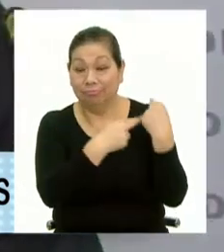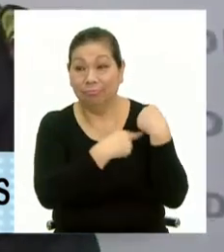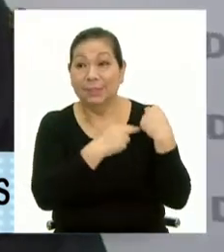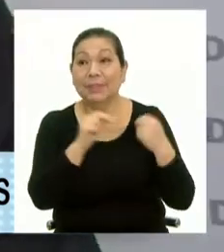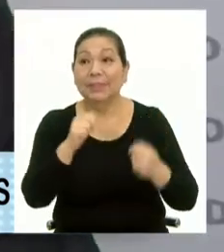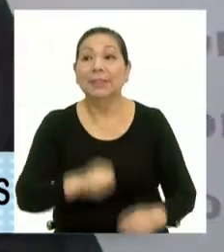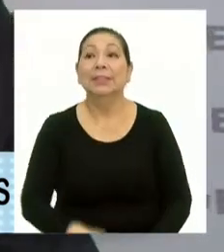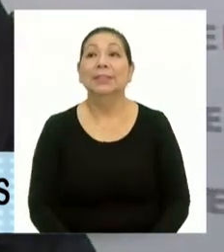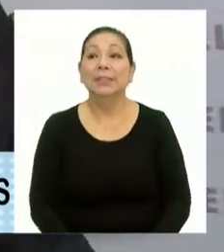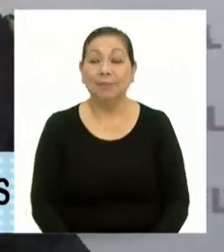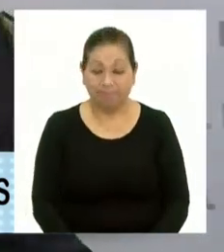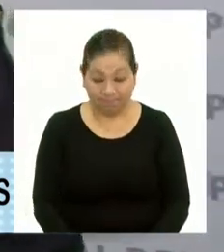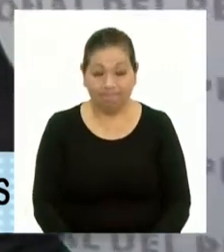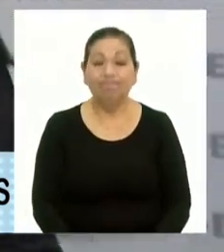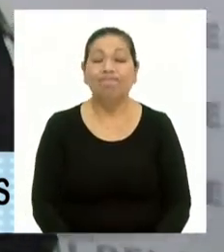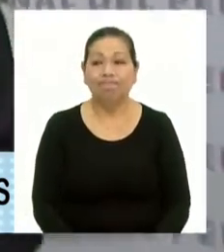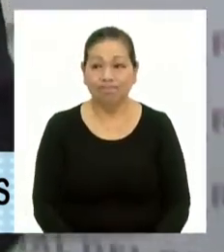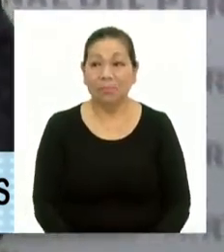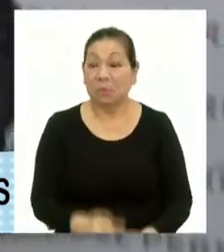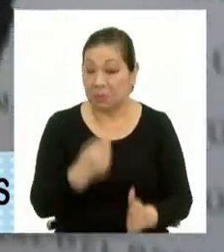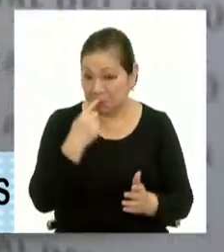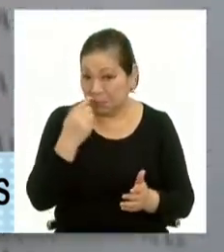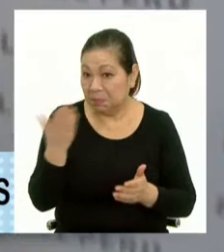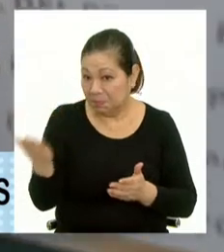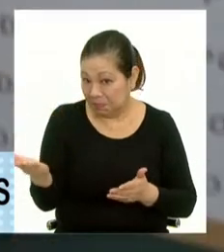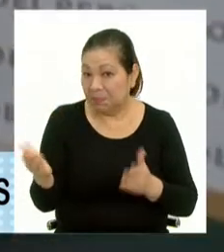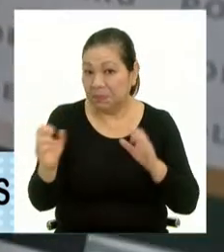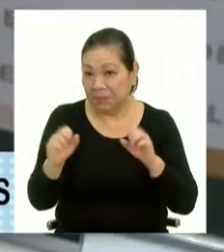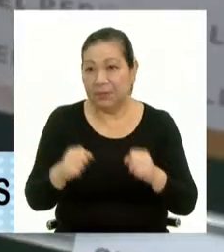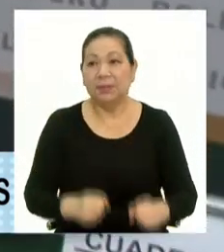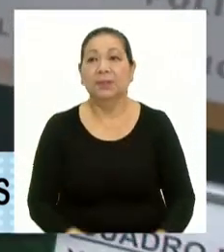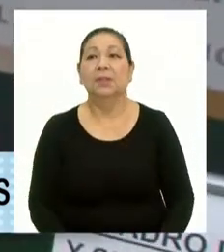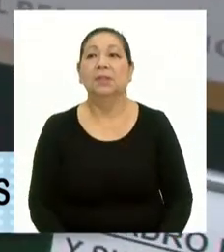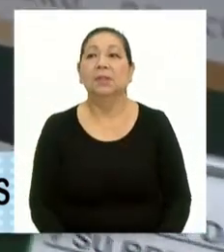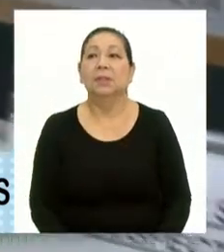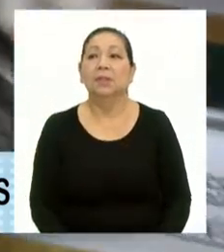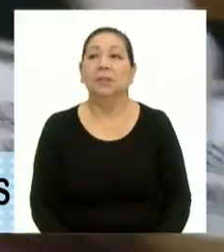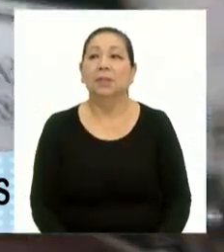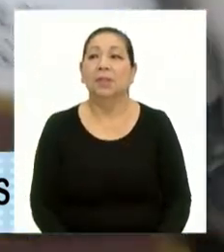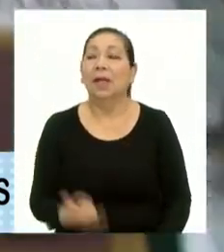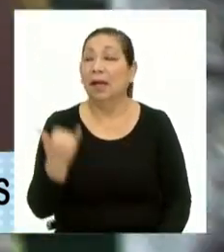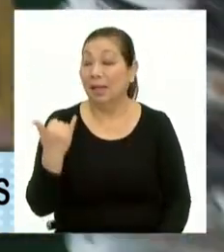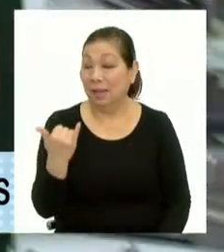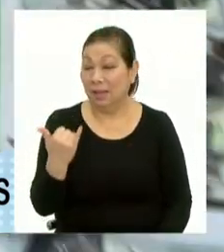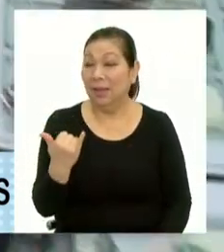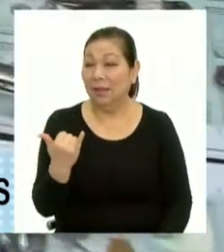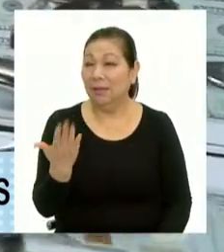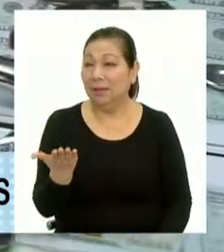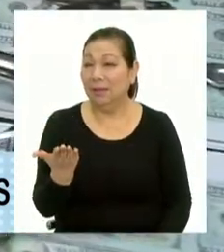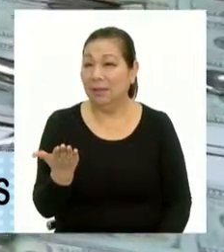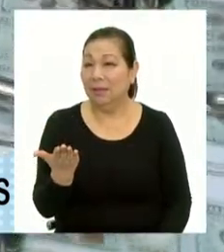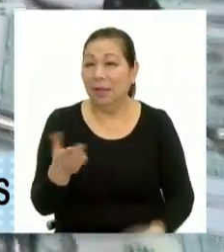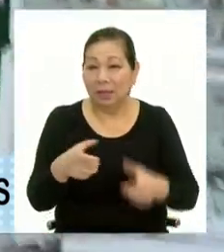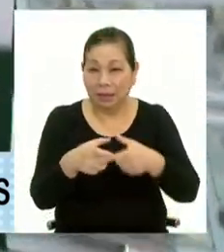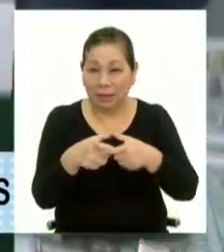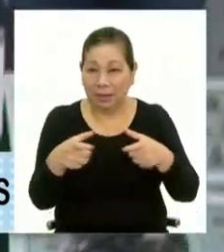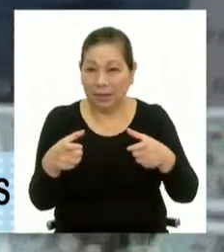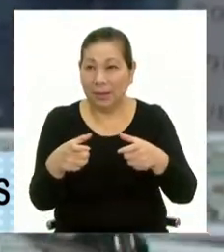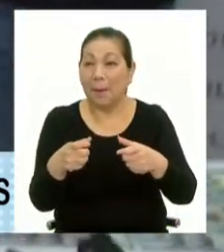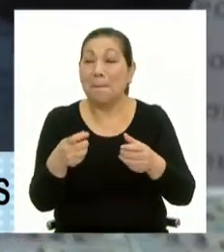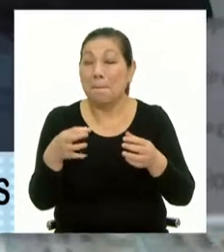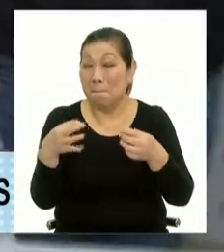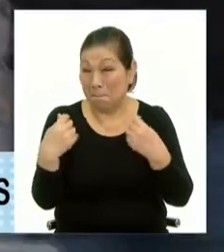Coméntenos un poquito más, coronel, por favor. Así como sí, justamente pueden ustedes observar. ¿Cómo lo hacían? No, estos son billetes, este es